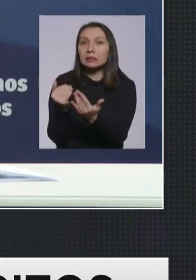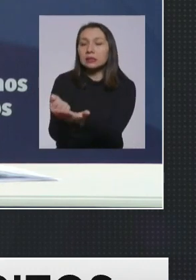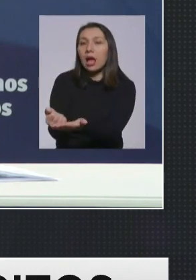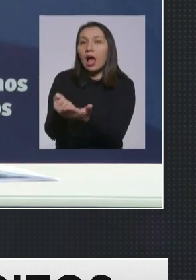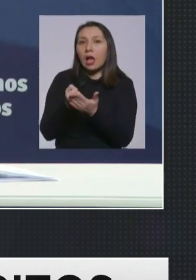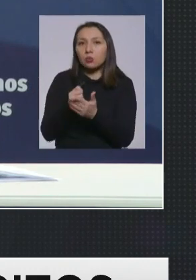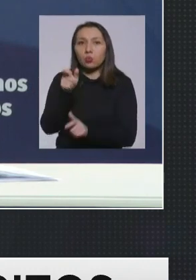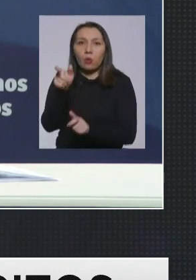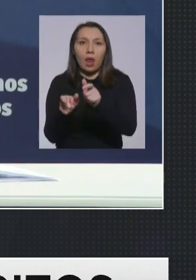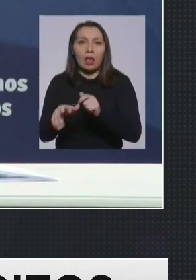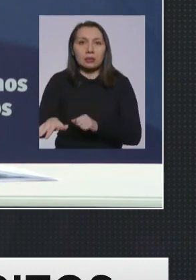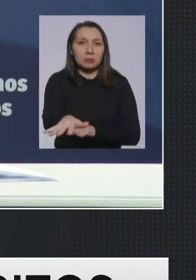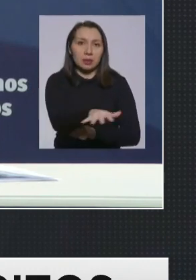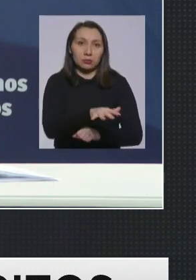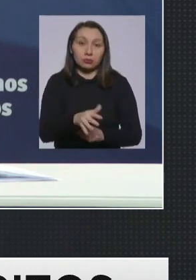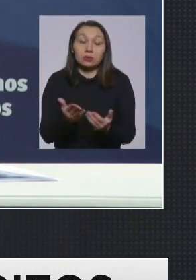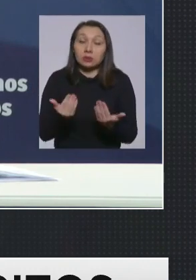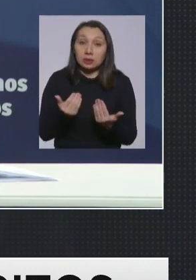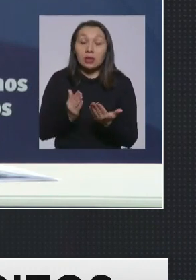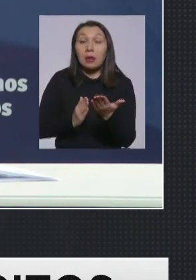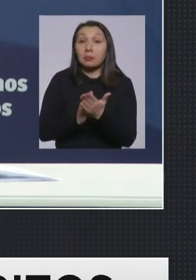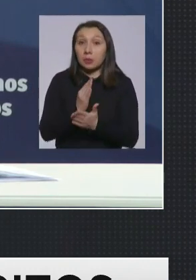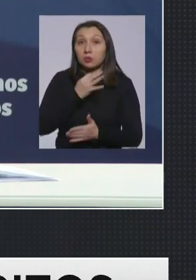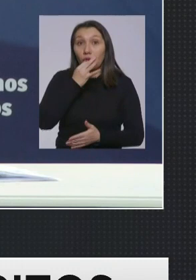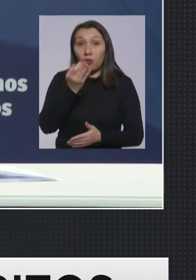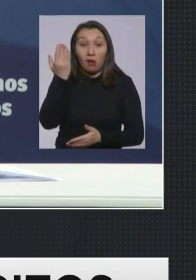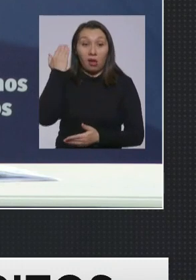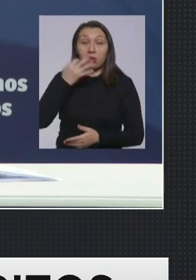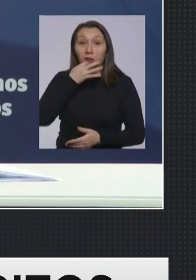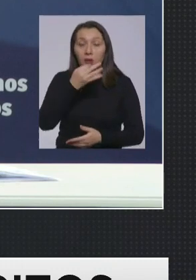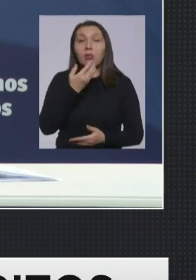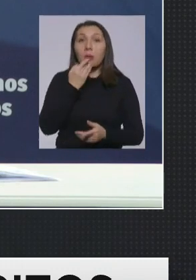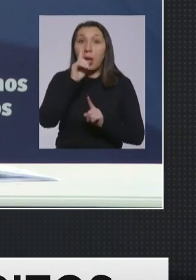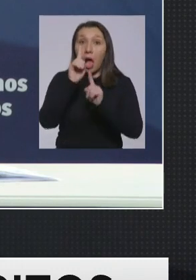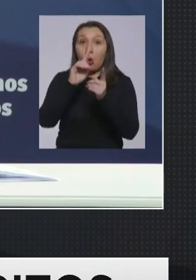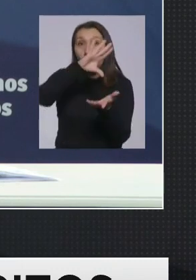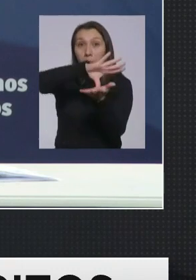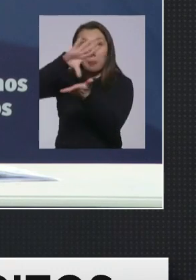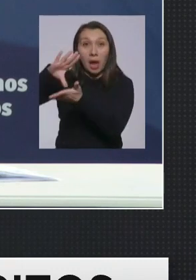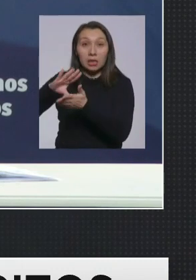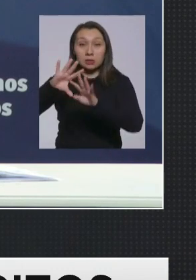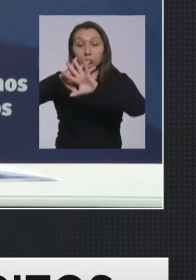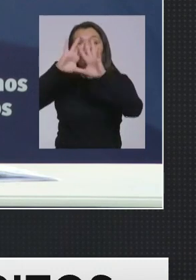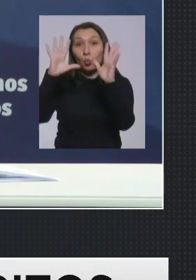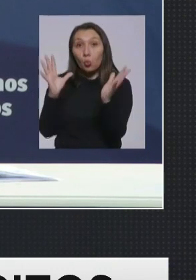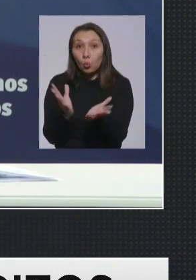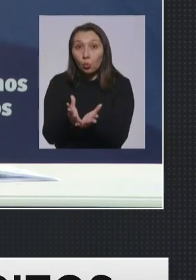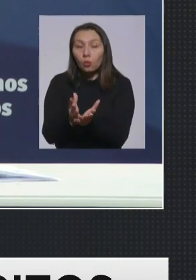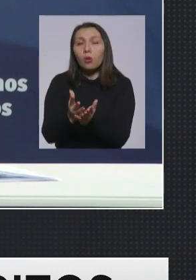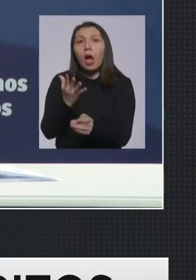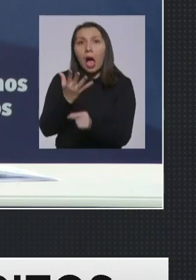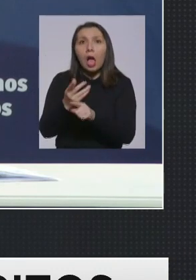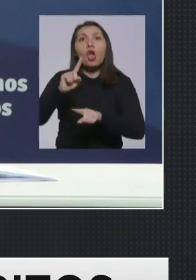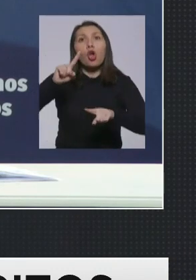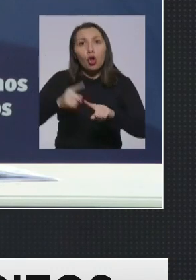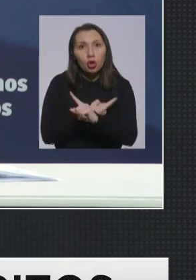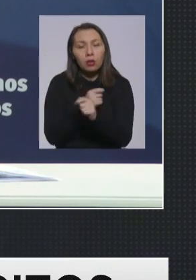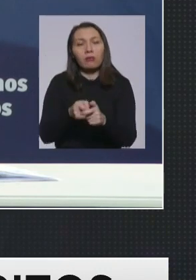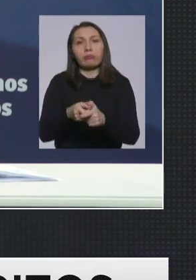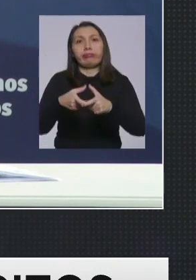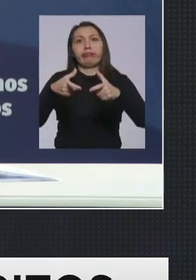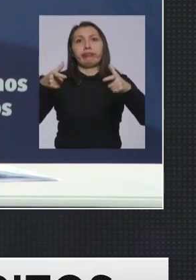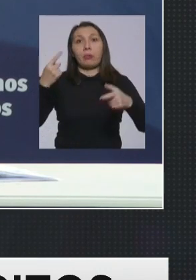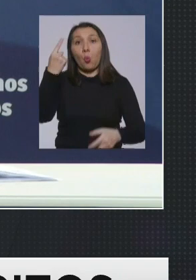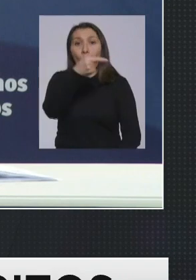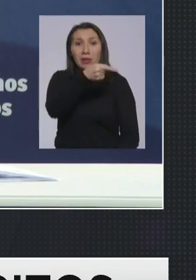cooperación de la población al comienzo dije también que incluso hay países enteros en el mundo donde hay rebrote y en